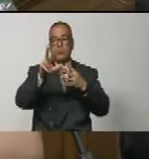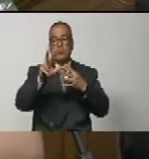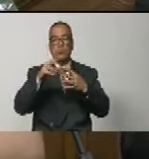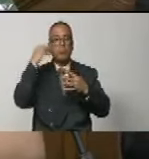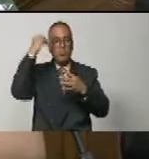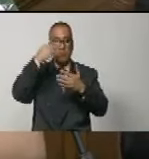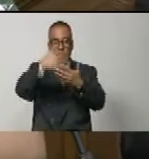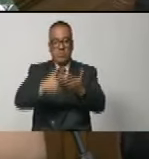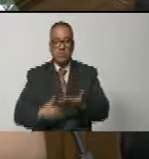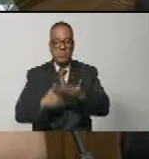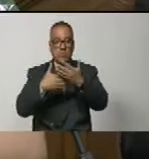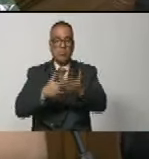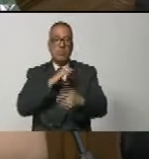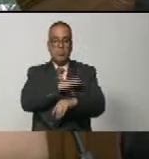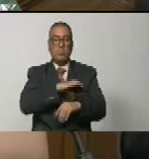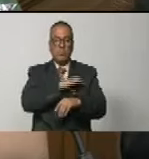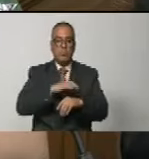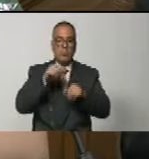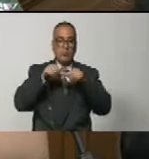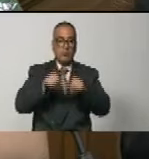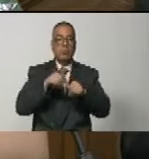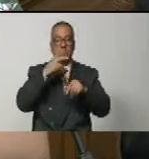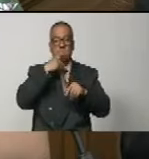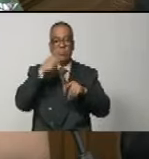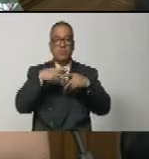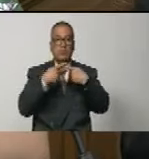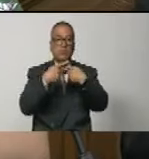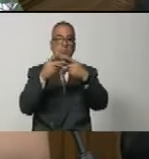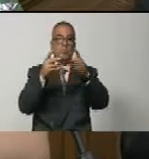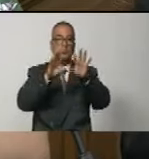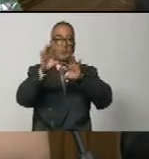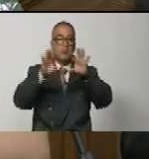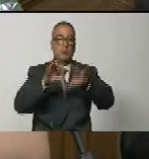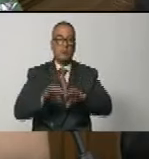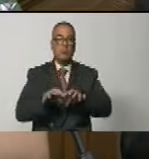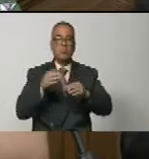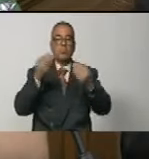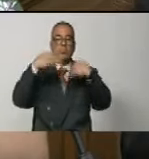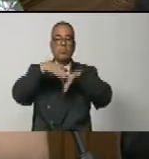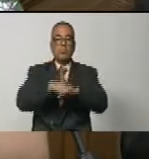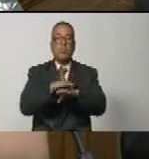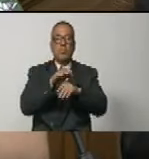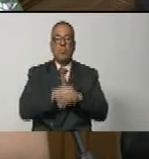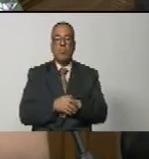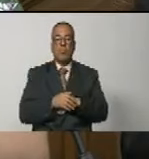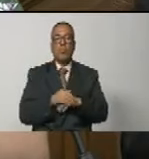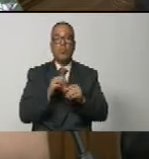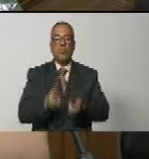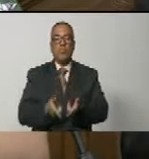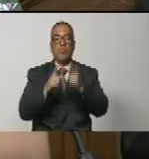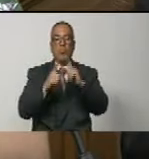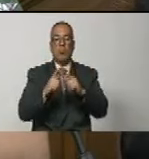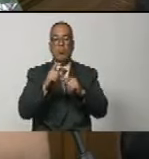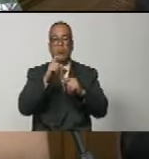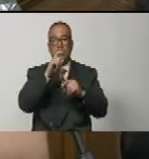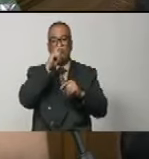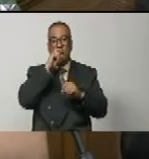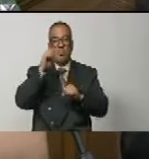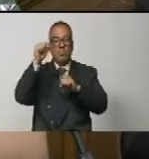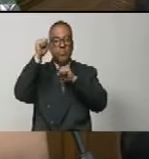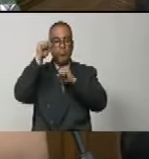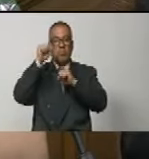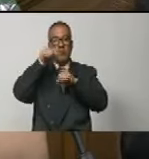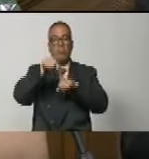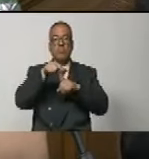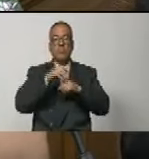Considerar el informe presentado por la Comisión Permanente Política Exterior, Soberanía e Integración, mediante el cual se autoriza al ciudadano